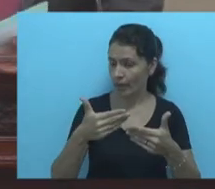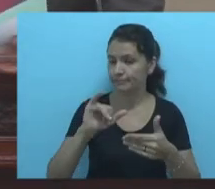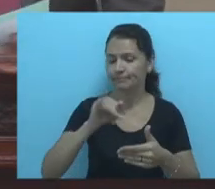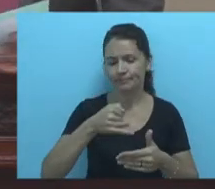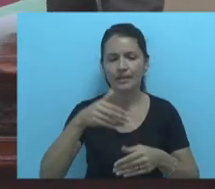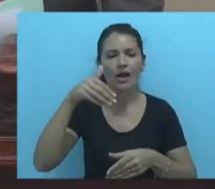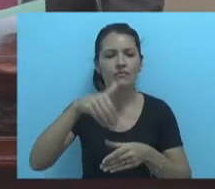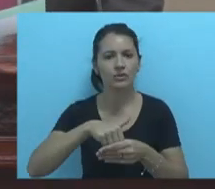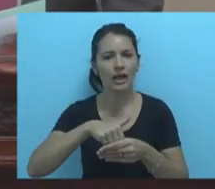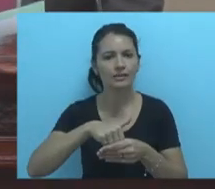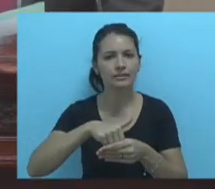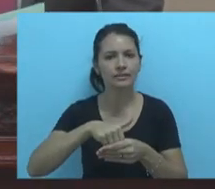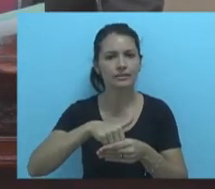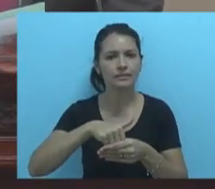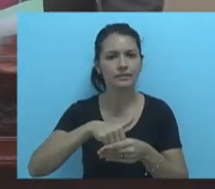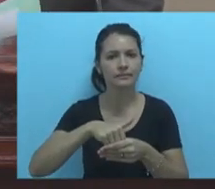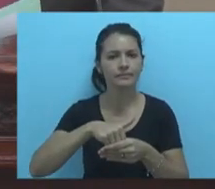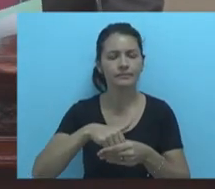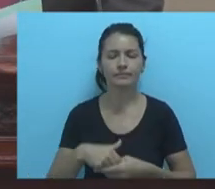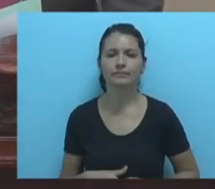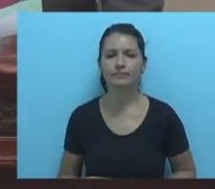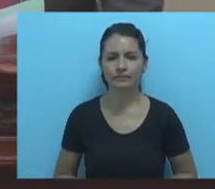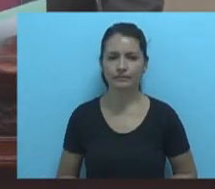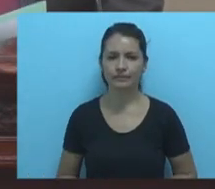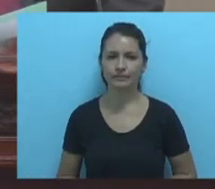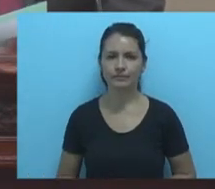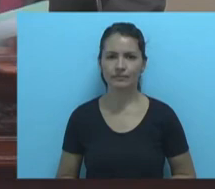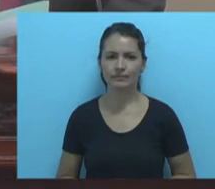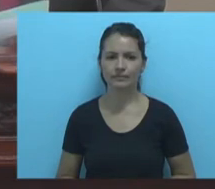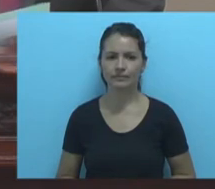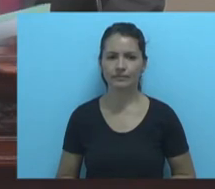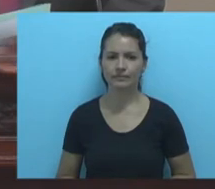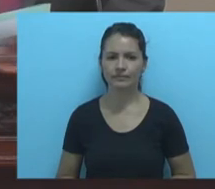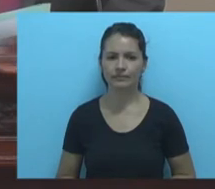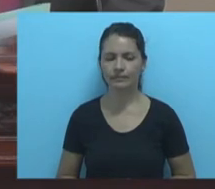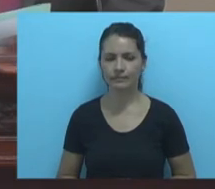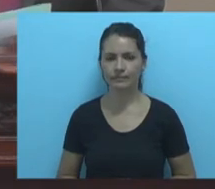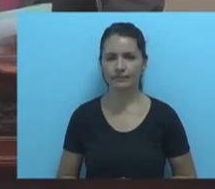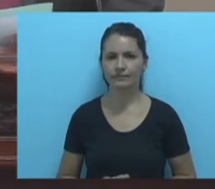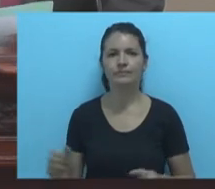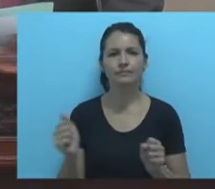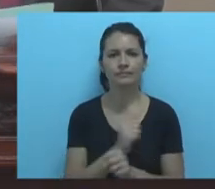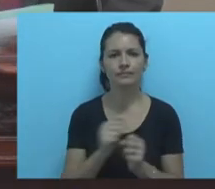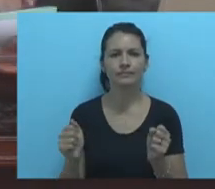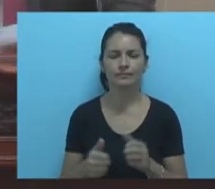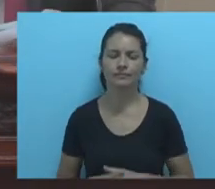aprobado. A votación, el proyecto de comunicación resulta